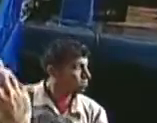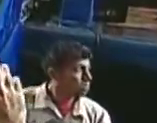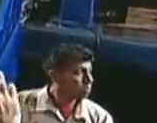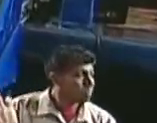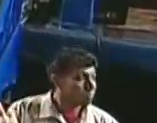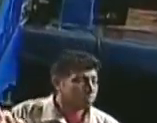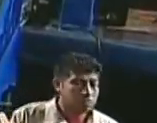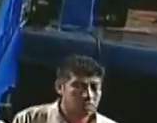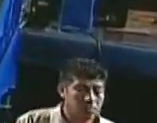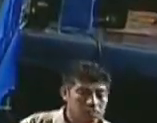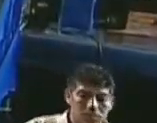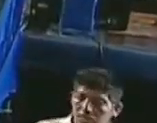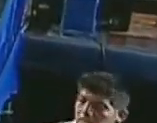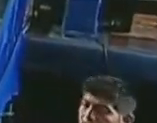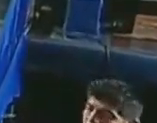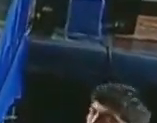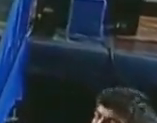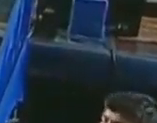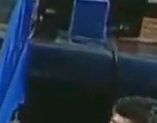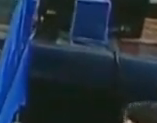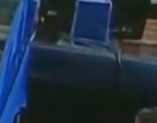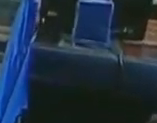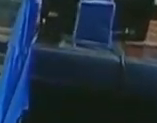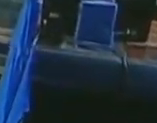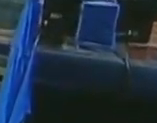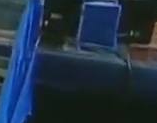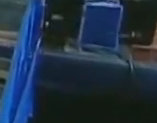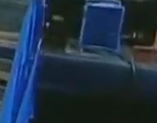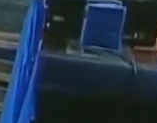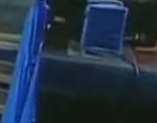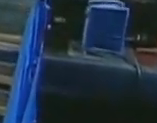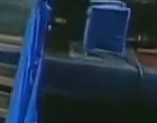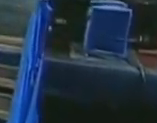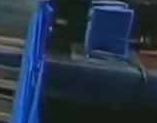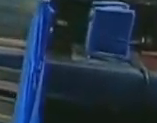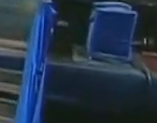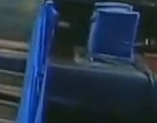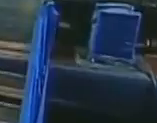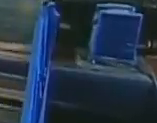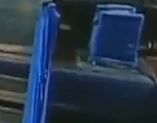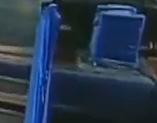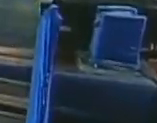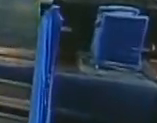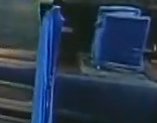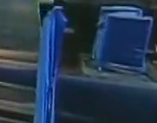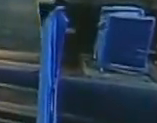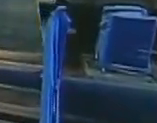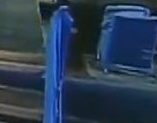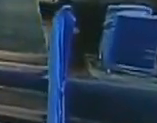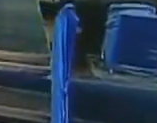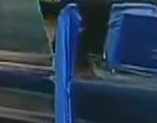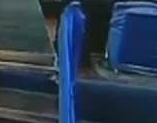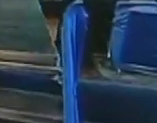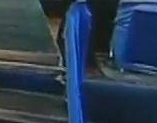listo para presentarlo ante el país. También ha dicho que el 90% de la